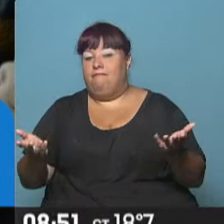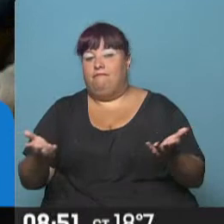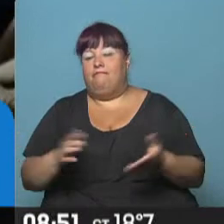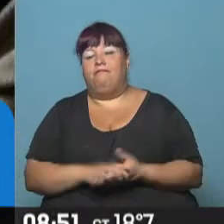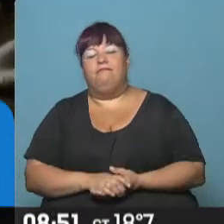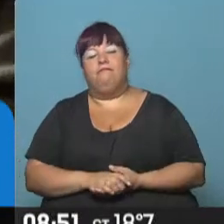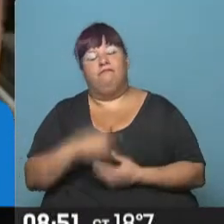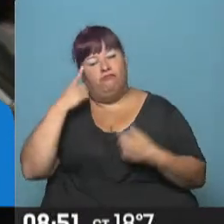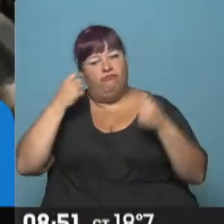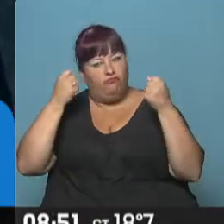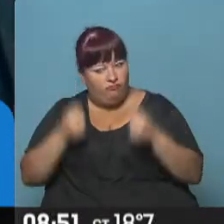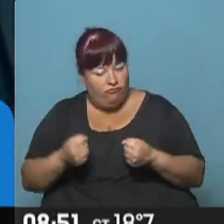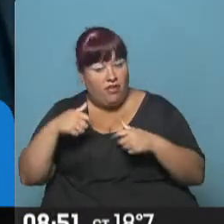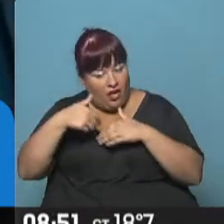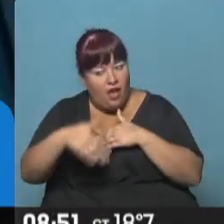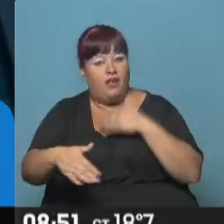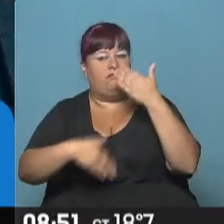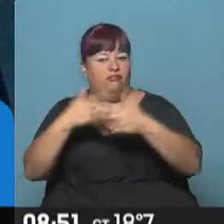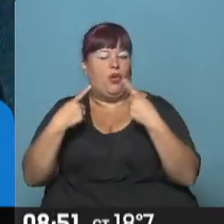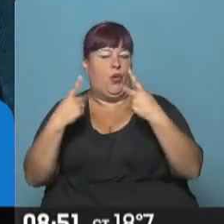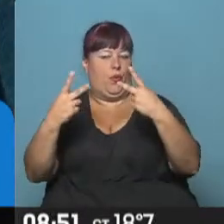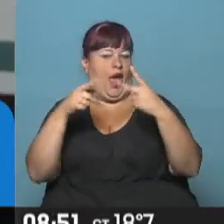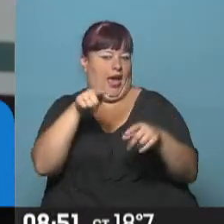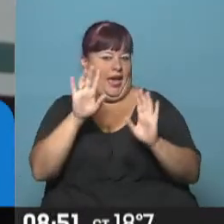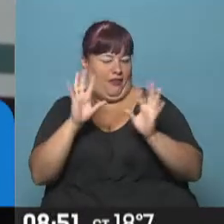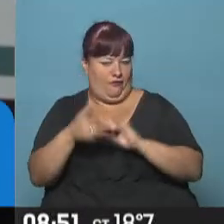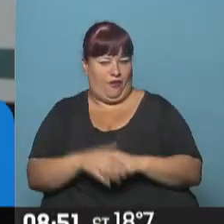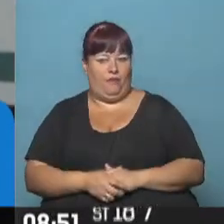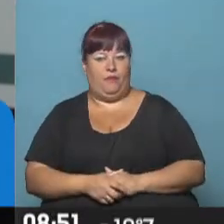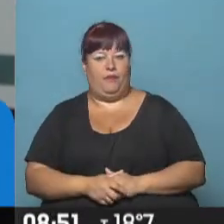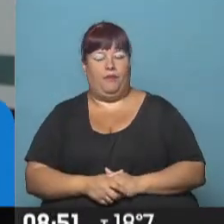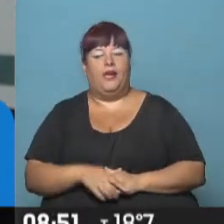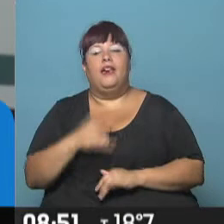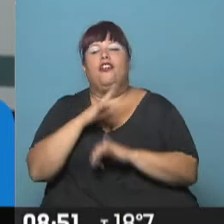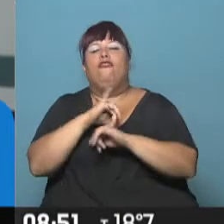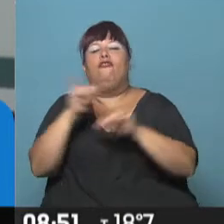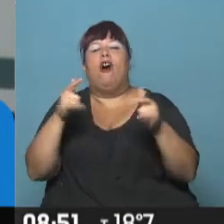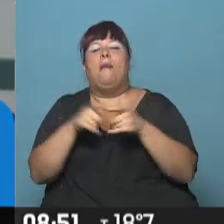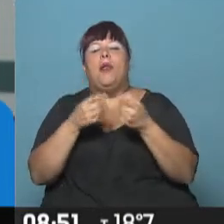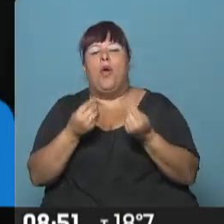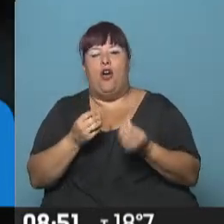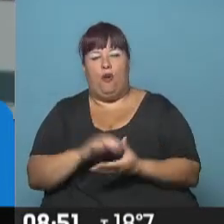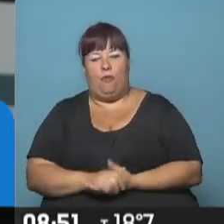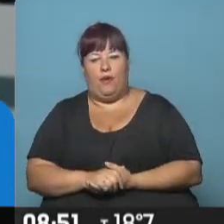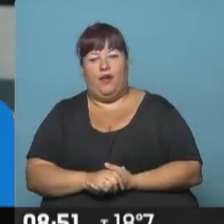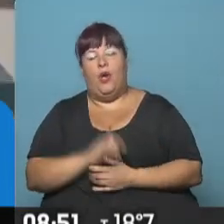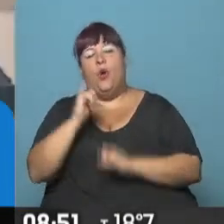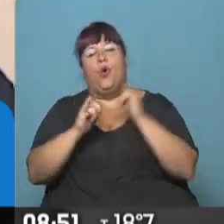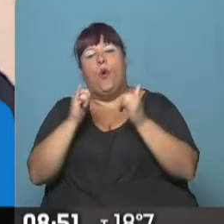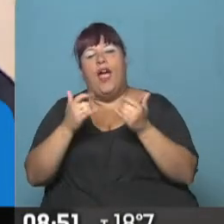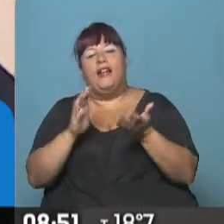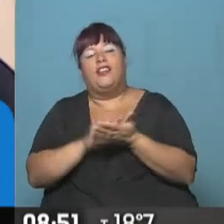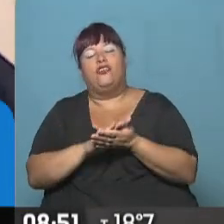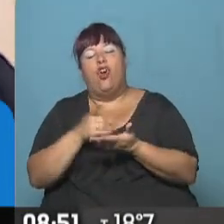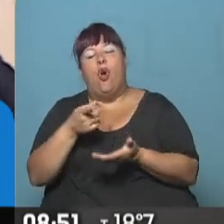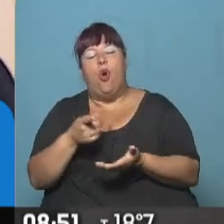y toma una decisión y a partir de ahí comienza un viaje para él. ¿Qué mensaje tiene la película? Y habla de la redención,